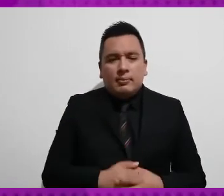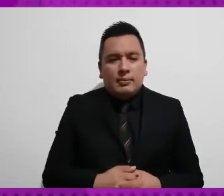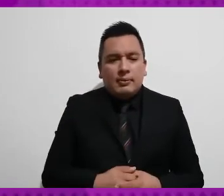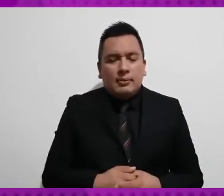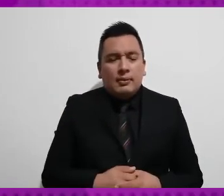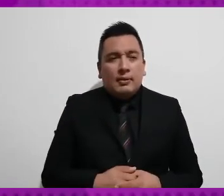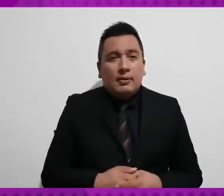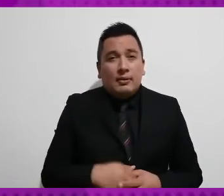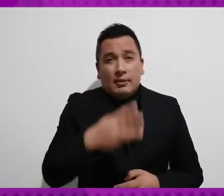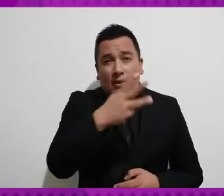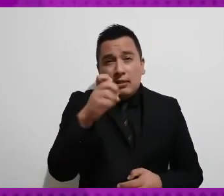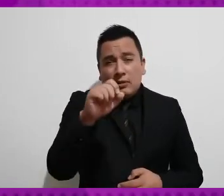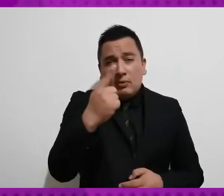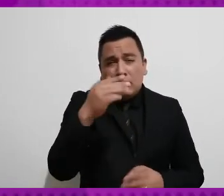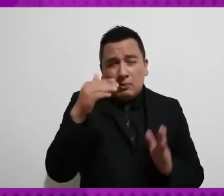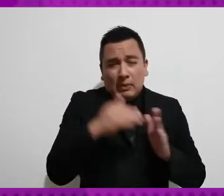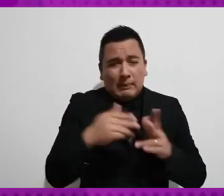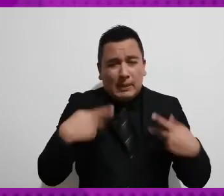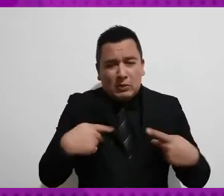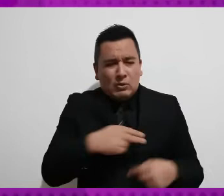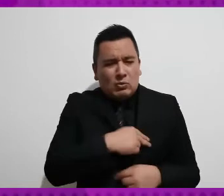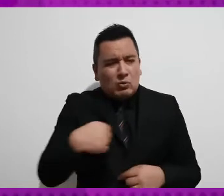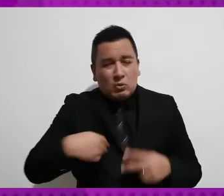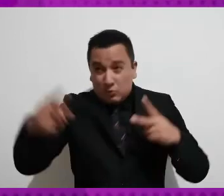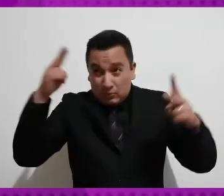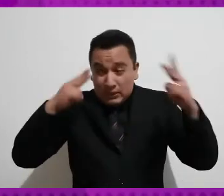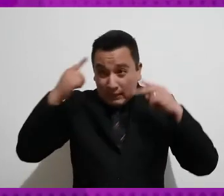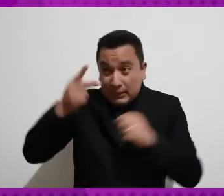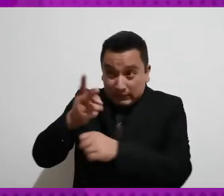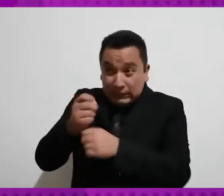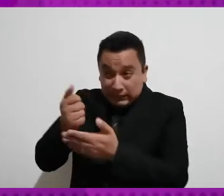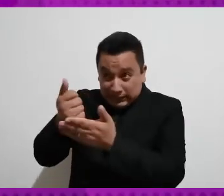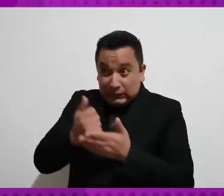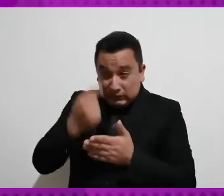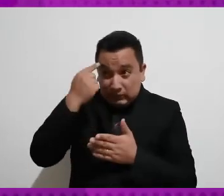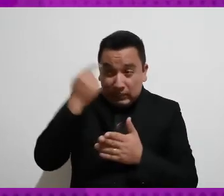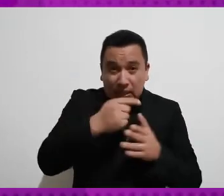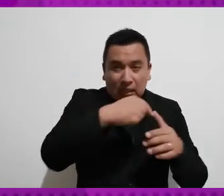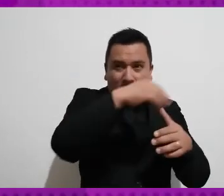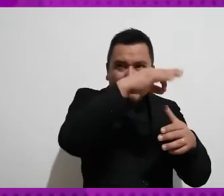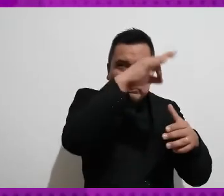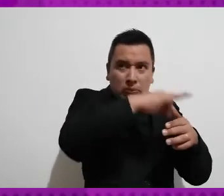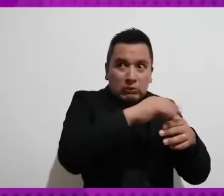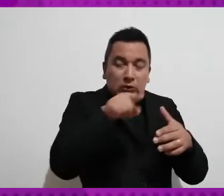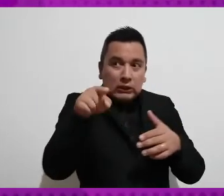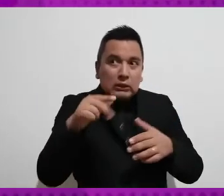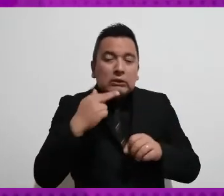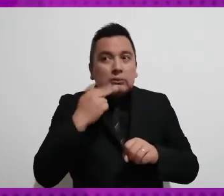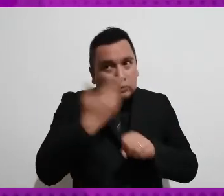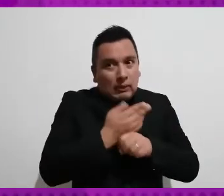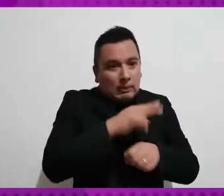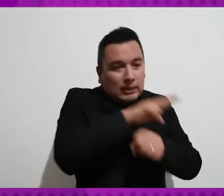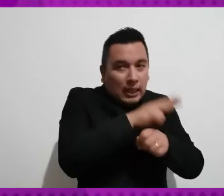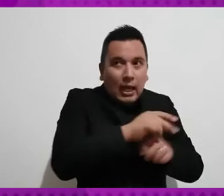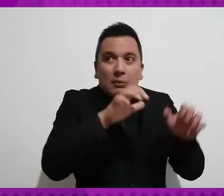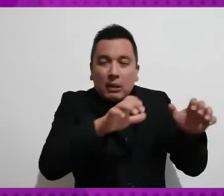321,362 ciudadanas y ciudadanos a quienes nos dimos a la tarea de visitar. Desde ahí empieza esta parte donde el instituto, además de